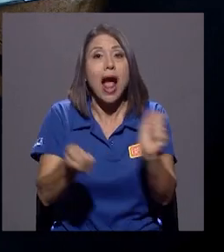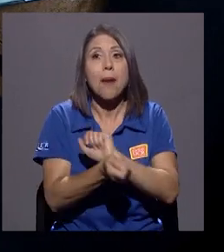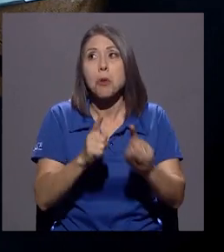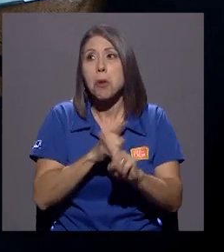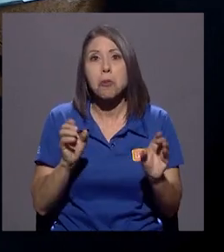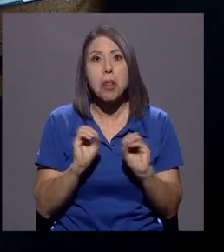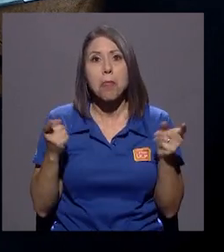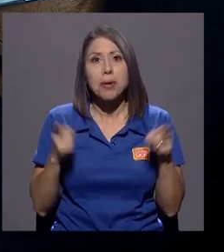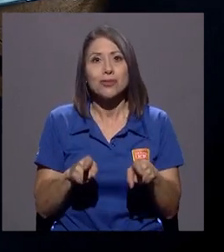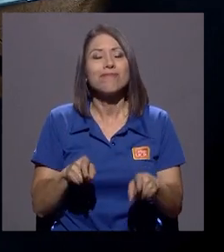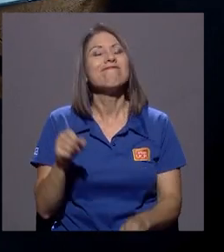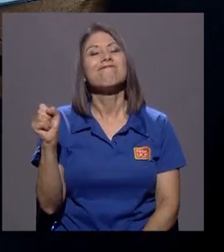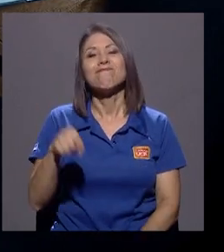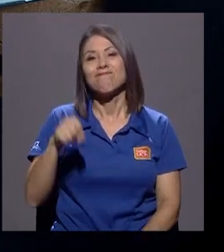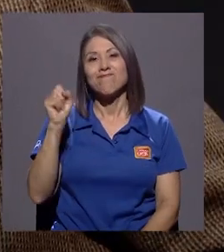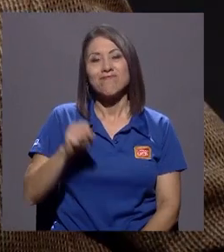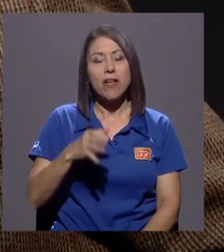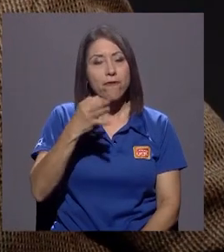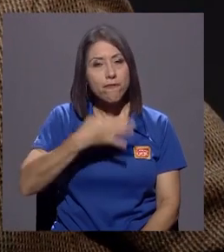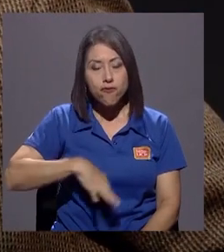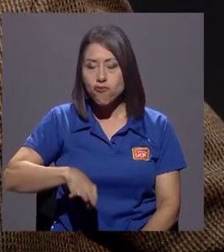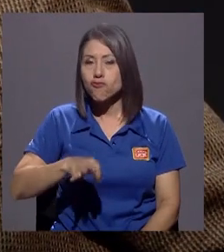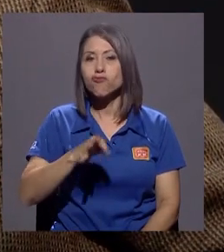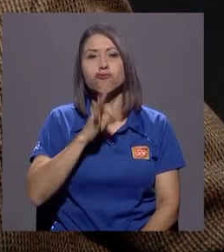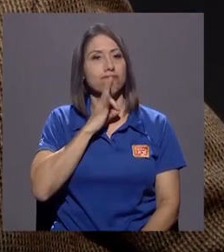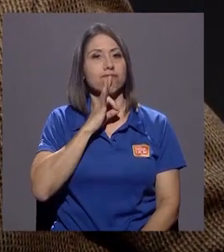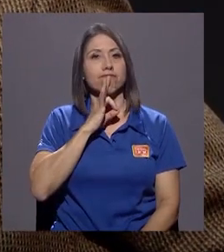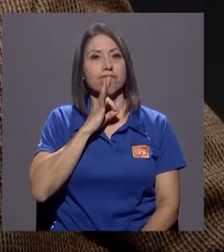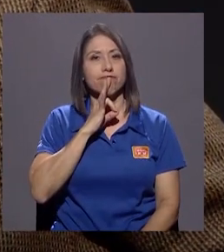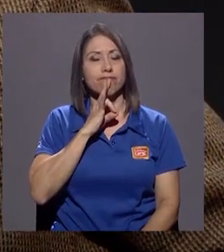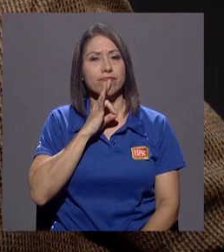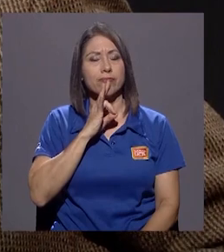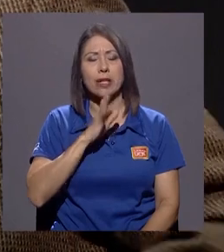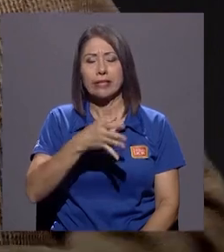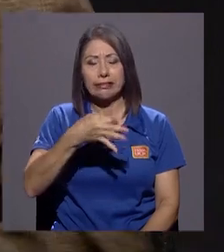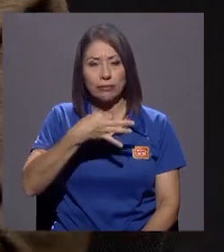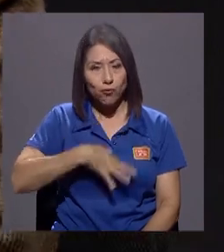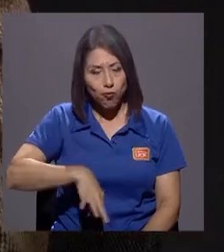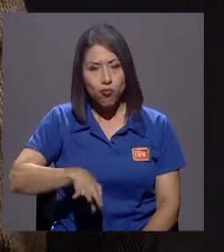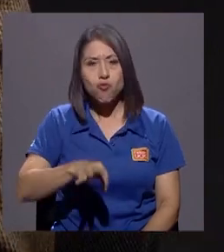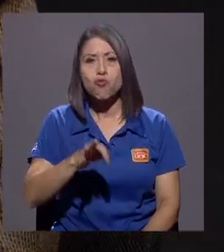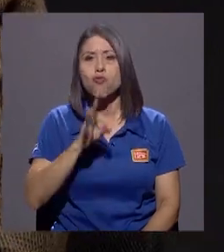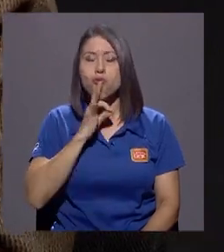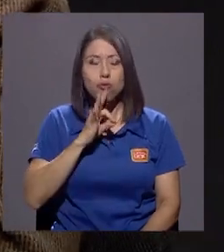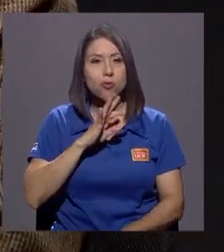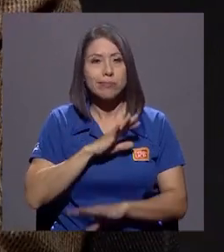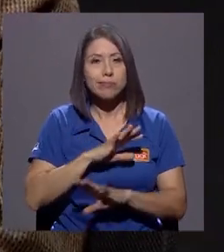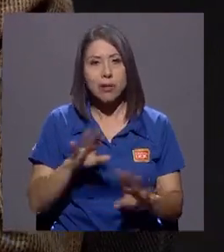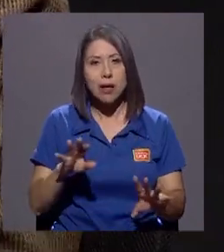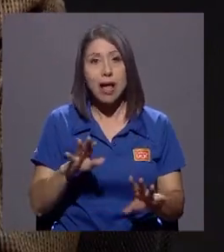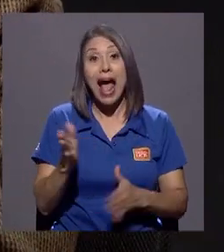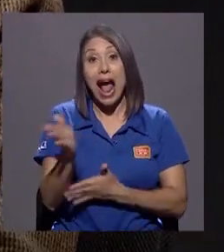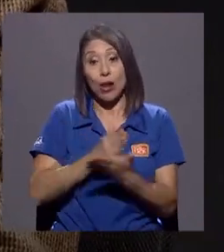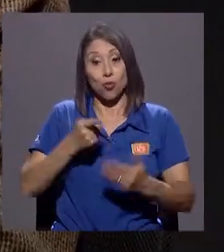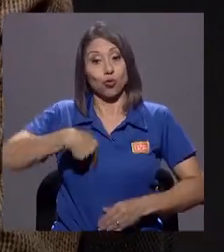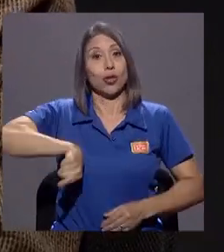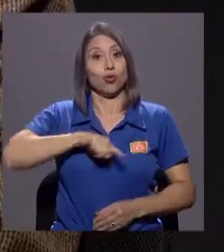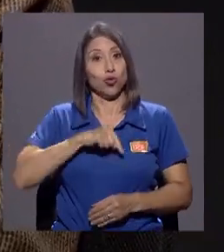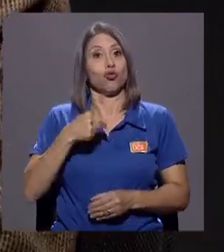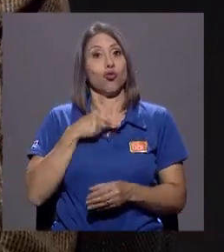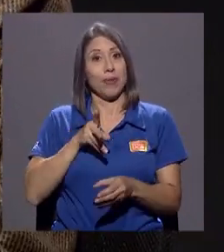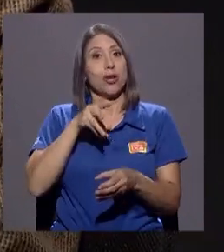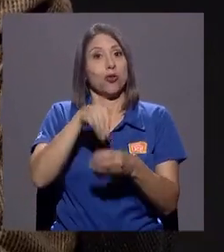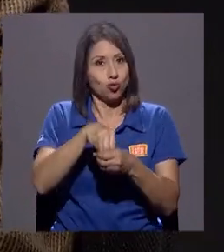una frustración una gran frustración de una gran frustración que para algunos de nosotros yo me incluyo